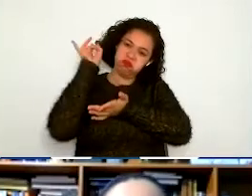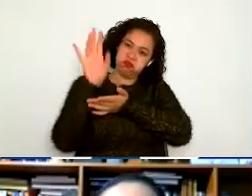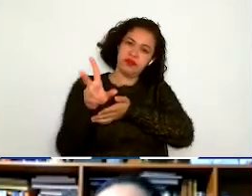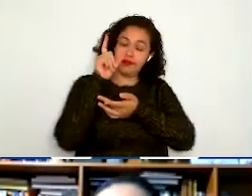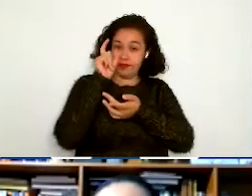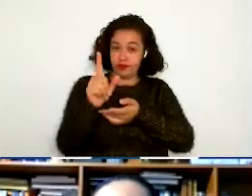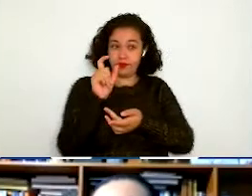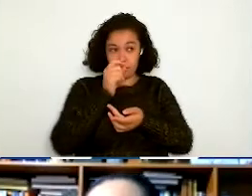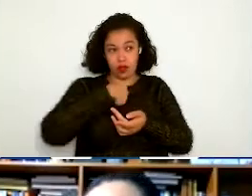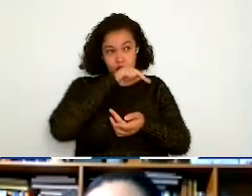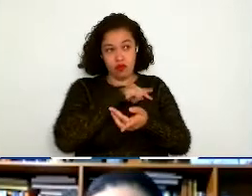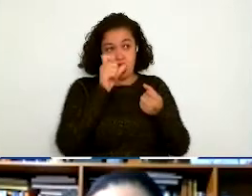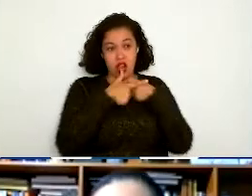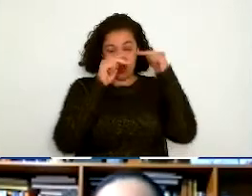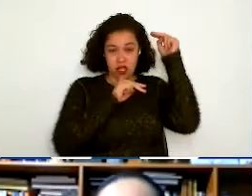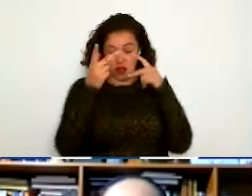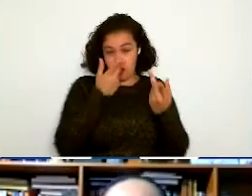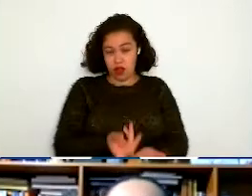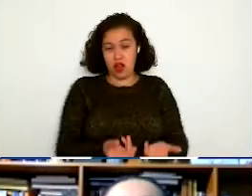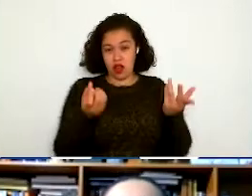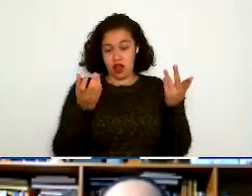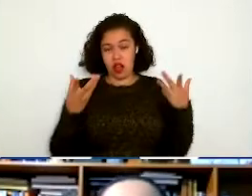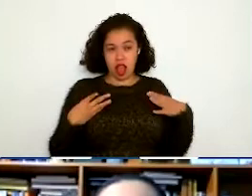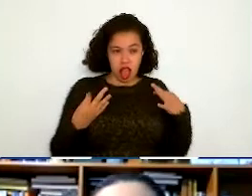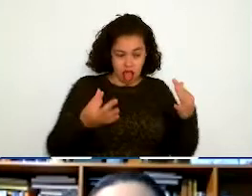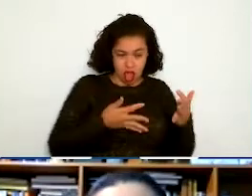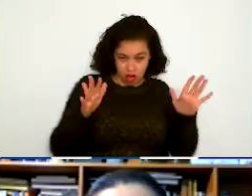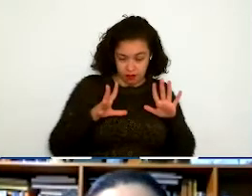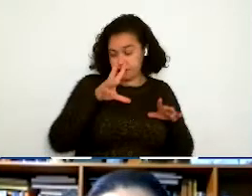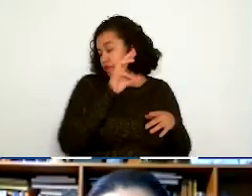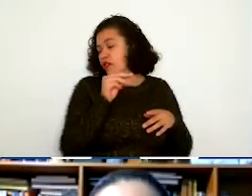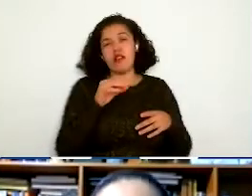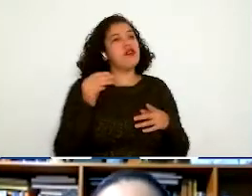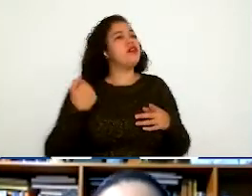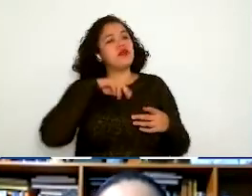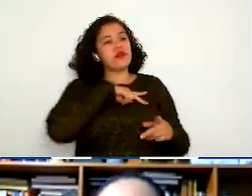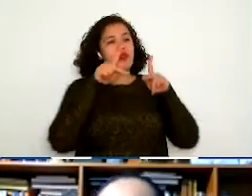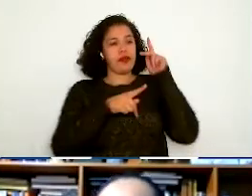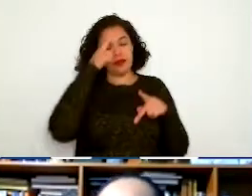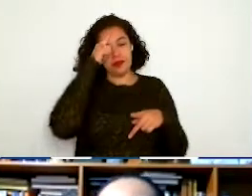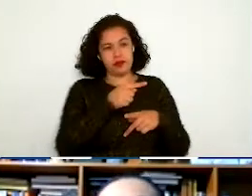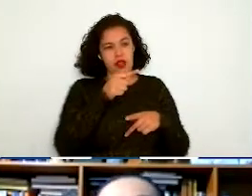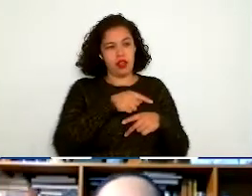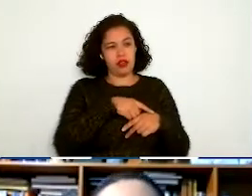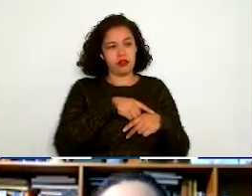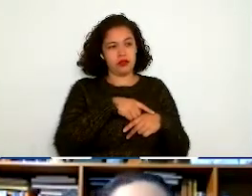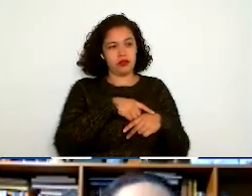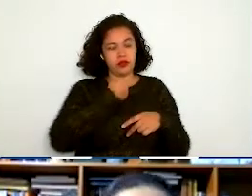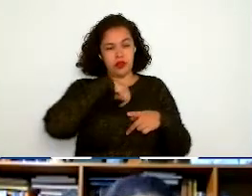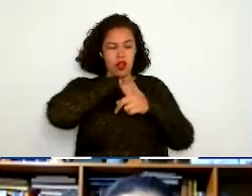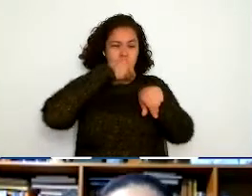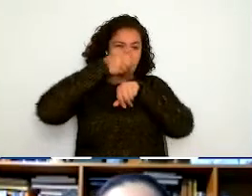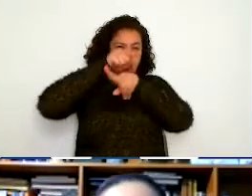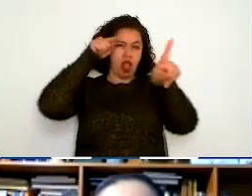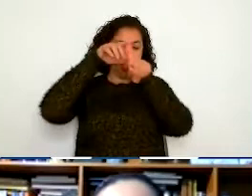estamos hablando de un estándar cuantitativo de calidad, no estamos hablando, ¿no?, de llegar a un número